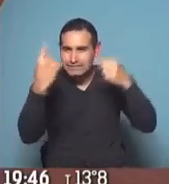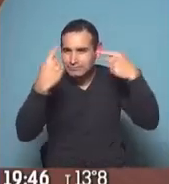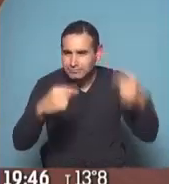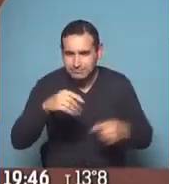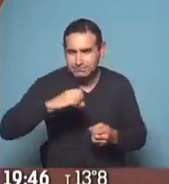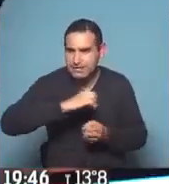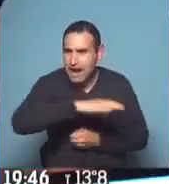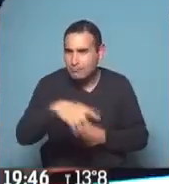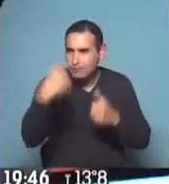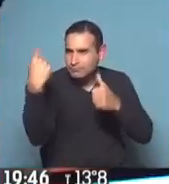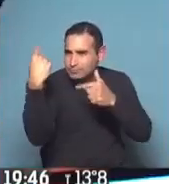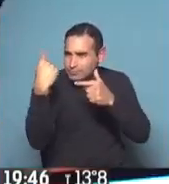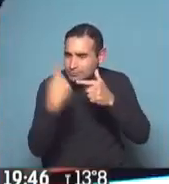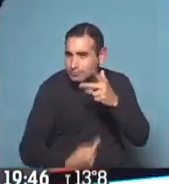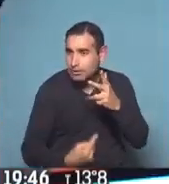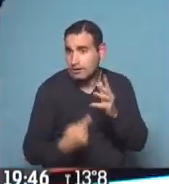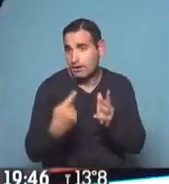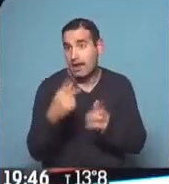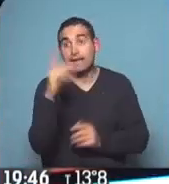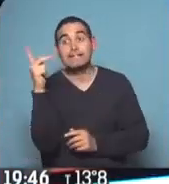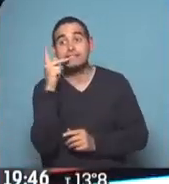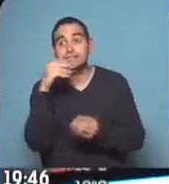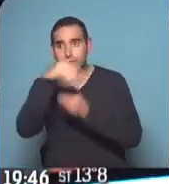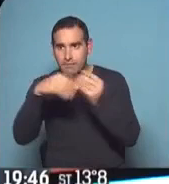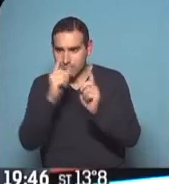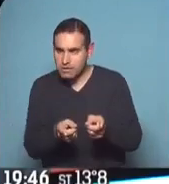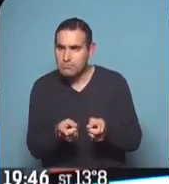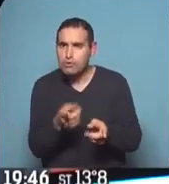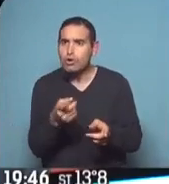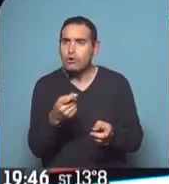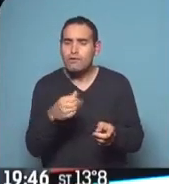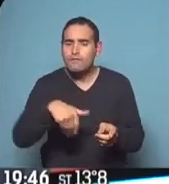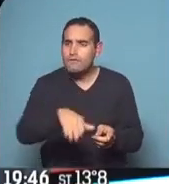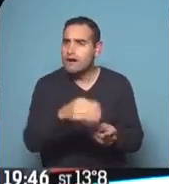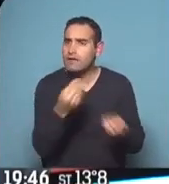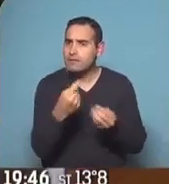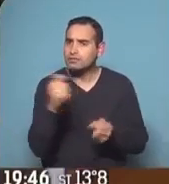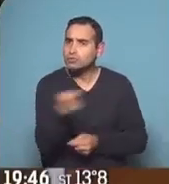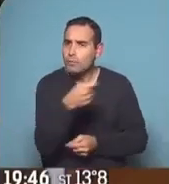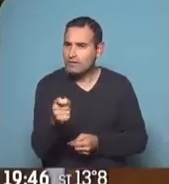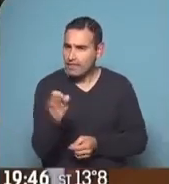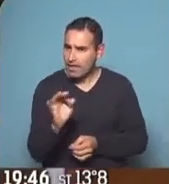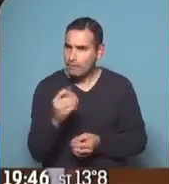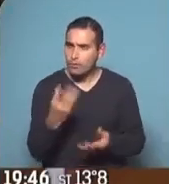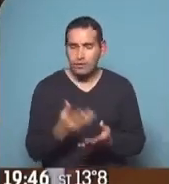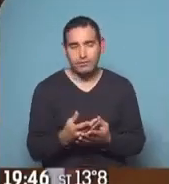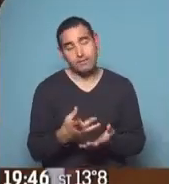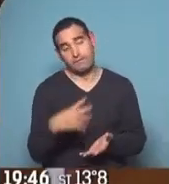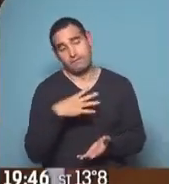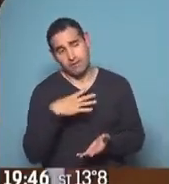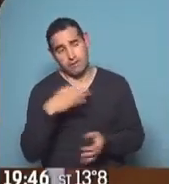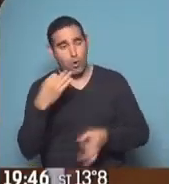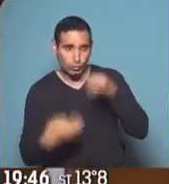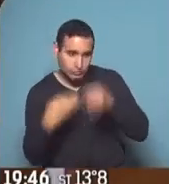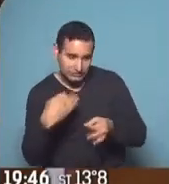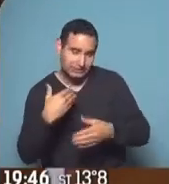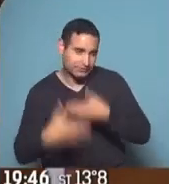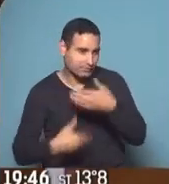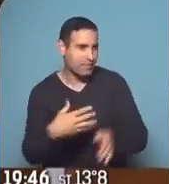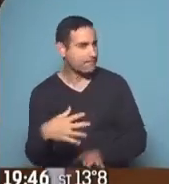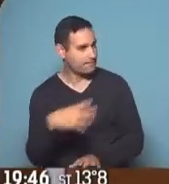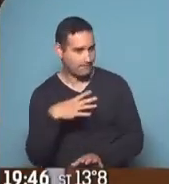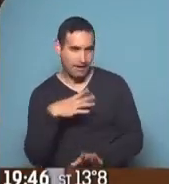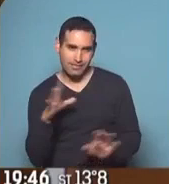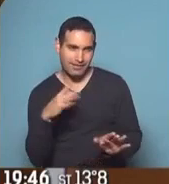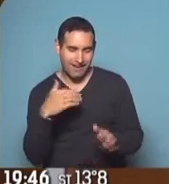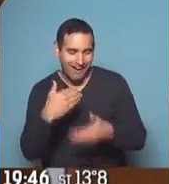departamento a la familia kim ver que falta para que esos bienes también sean subastados bueno falta que la justicia avance todavía no estamos en